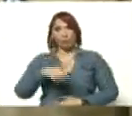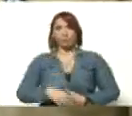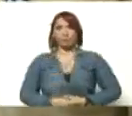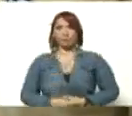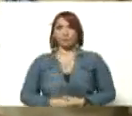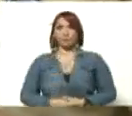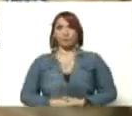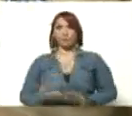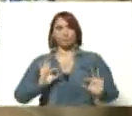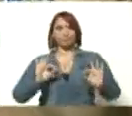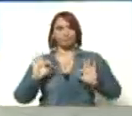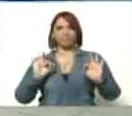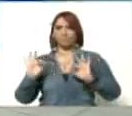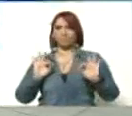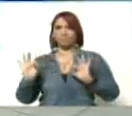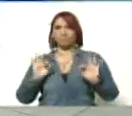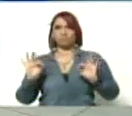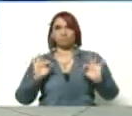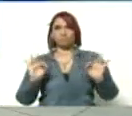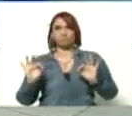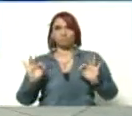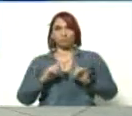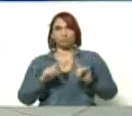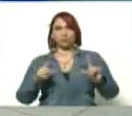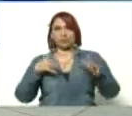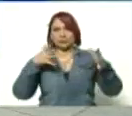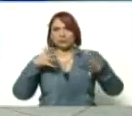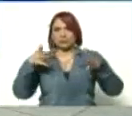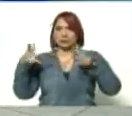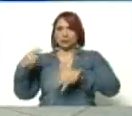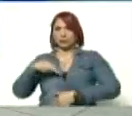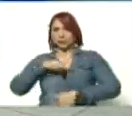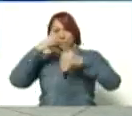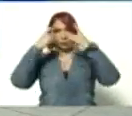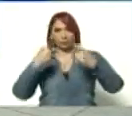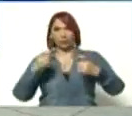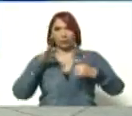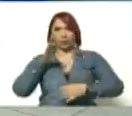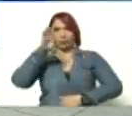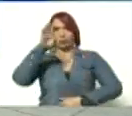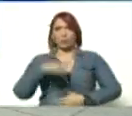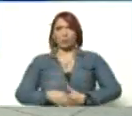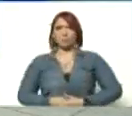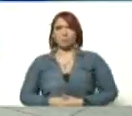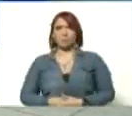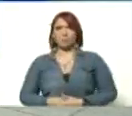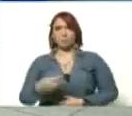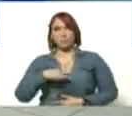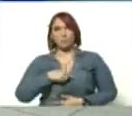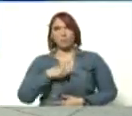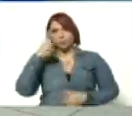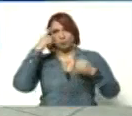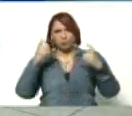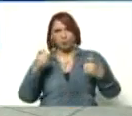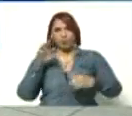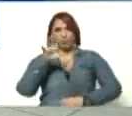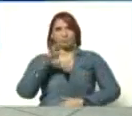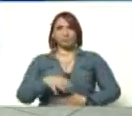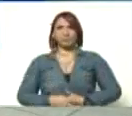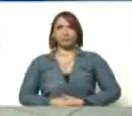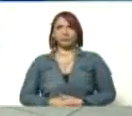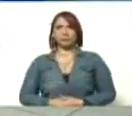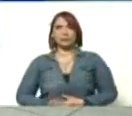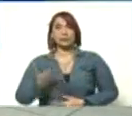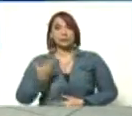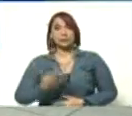nosotros preparándose para recibir y formarse nuestros profesionales del futuro, nuestros profesionales de la patria. Es